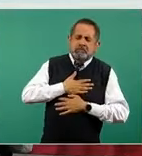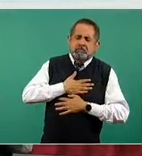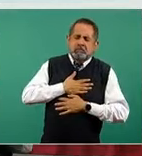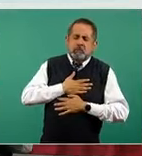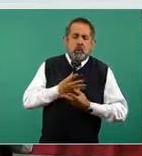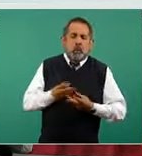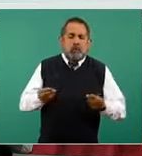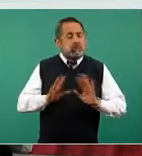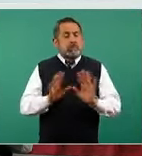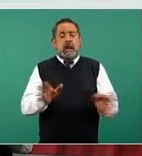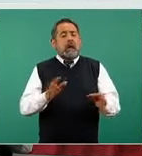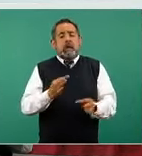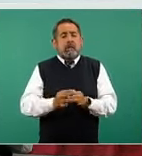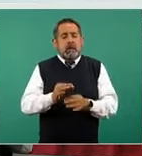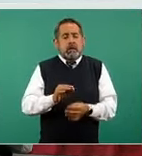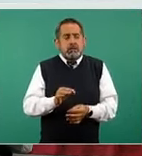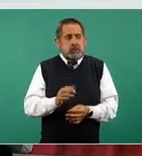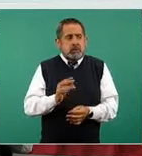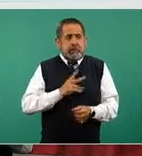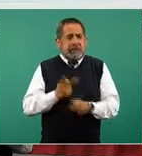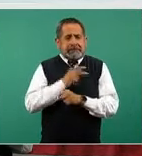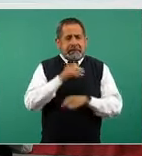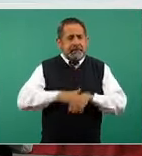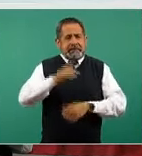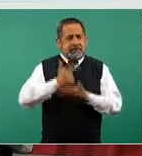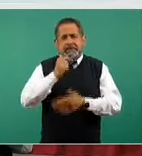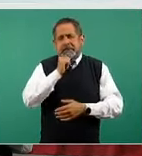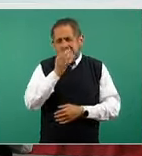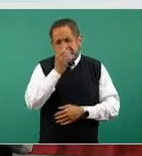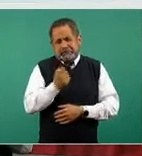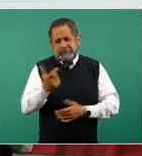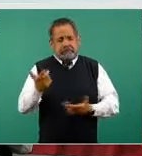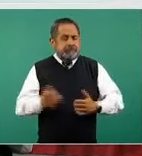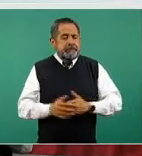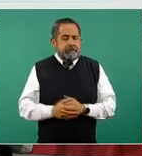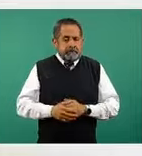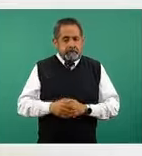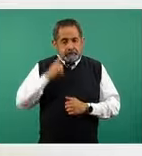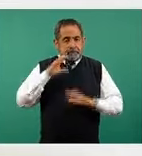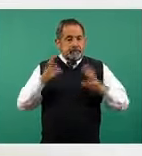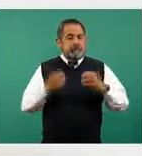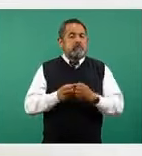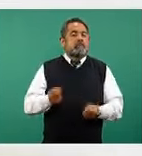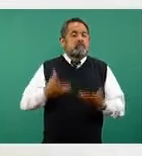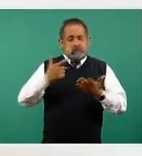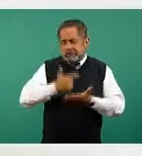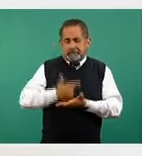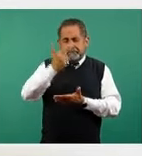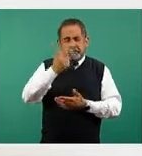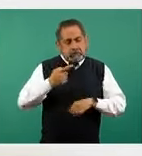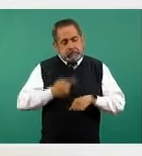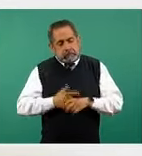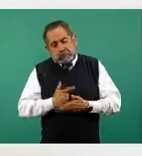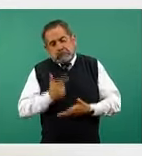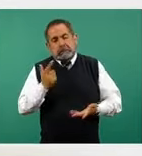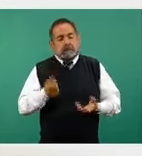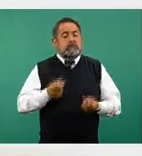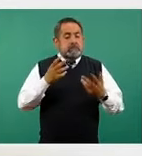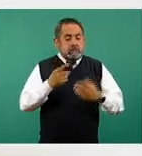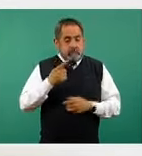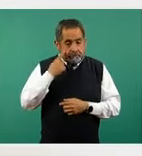poder solucionarlas. Podemos ver la distribución de los ESAVIs graves, actualizamos siempre todos los días estas tablas,